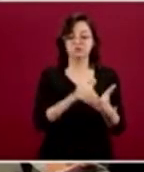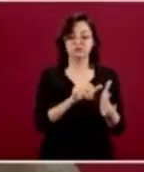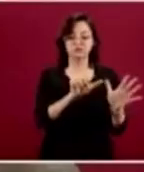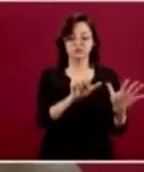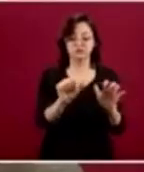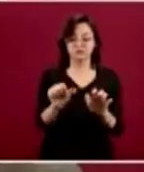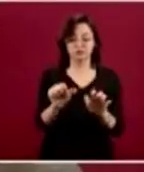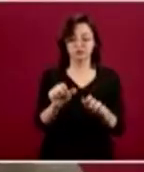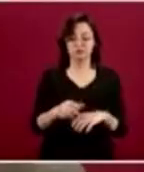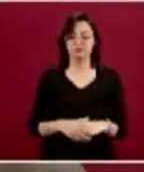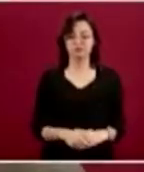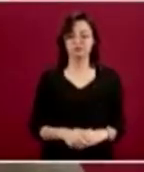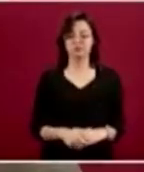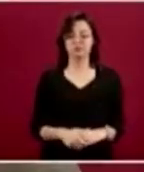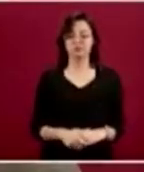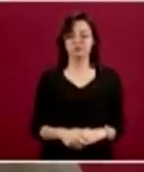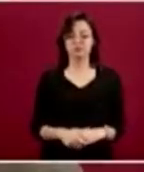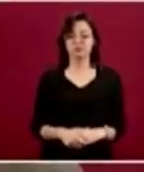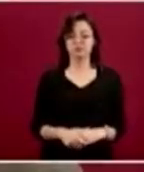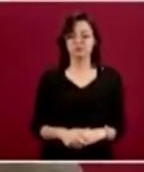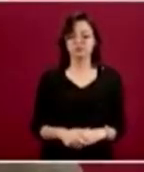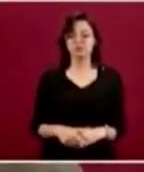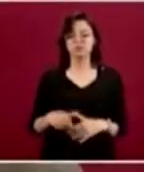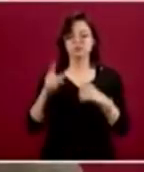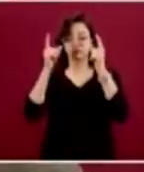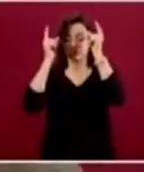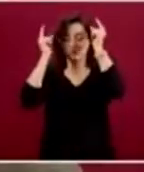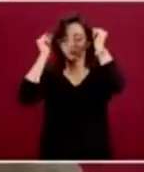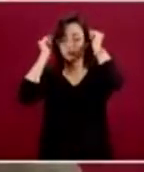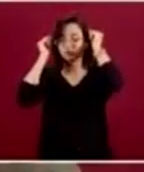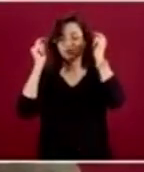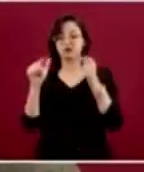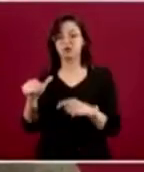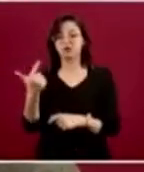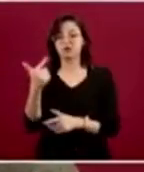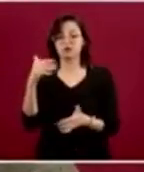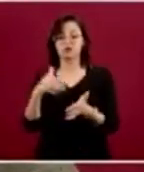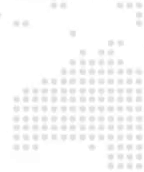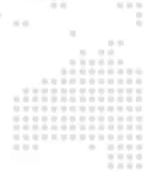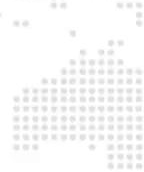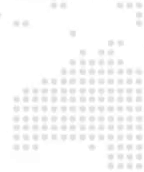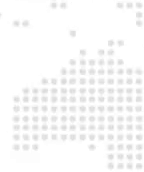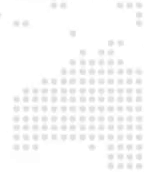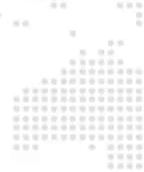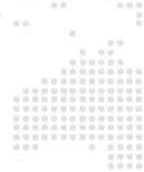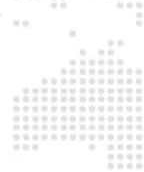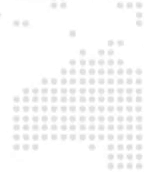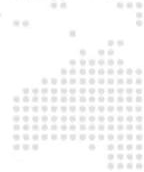6.600 y de enfermeras es de 12.300.